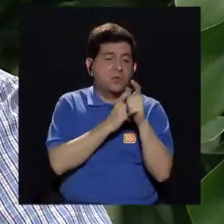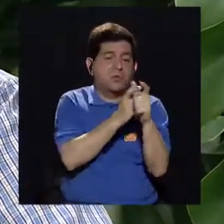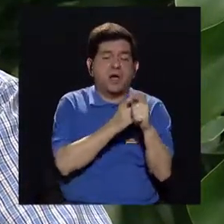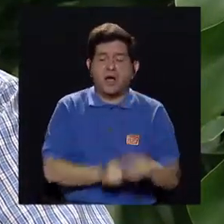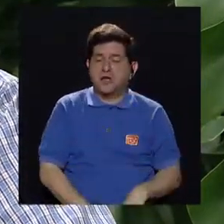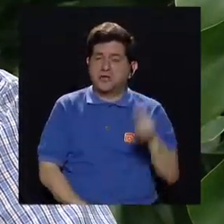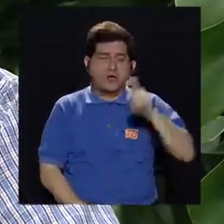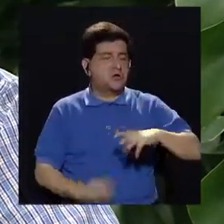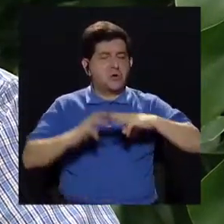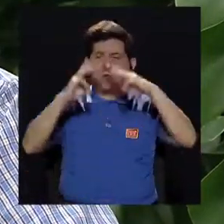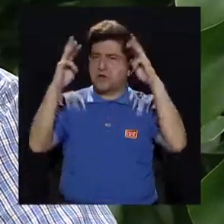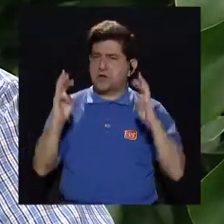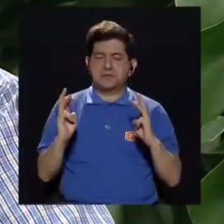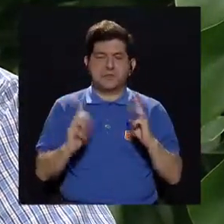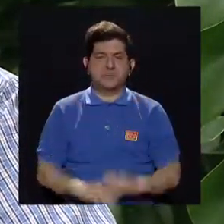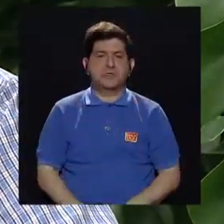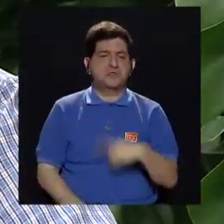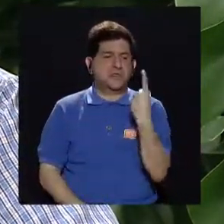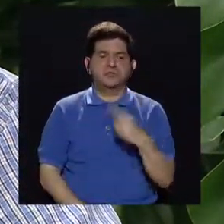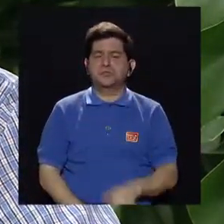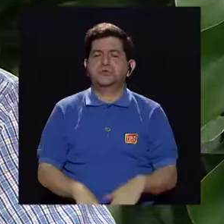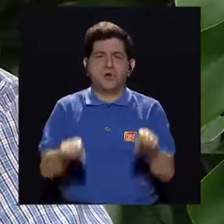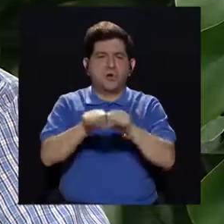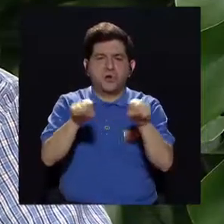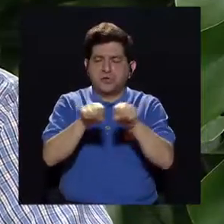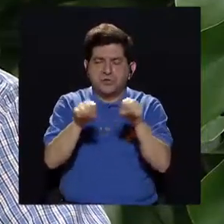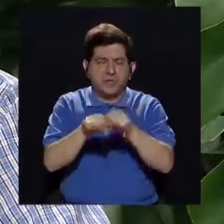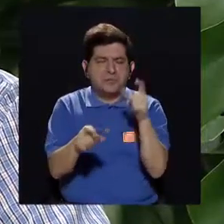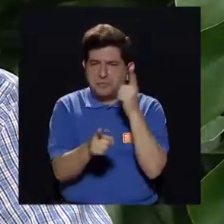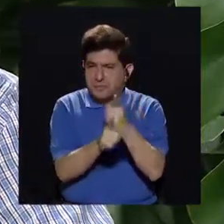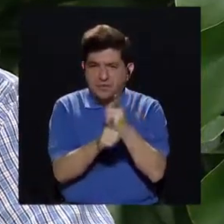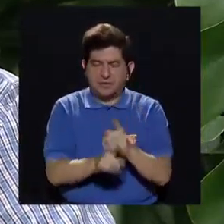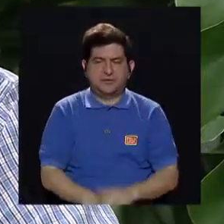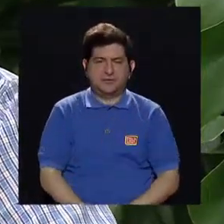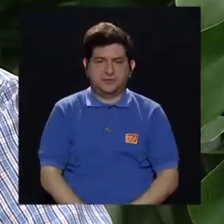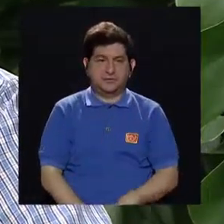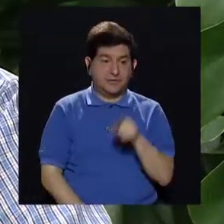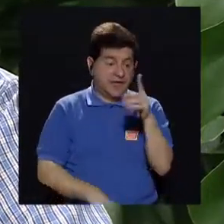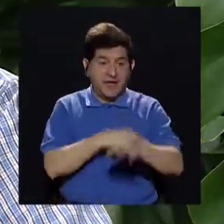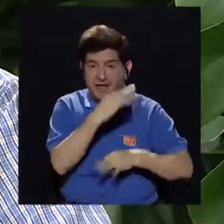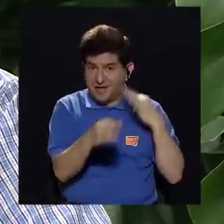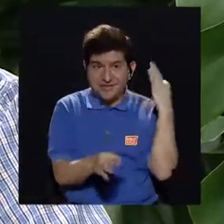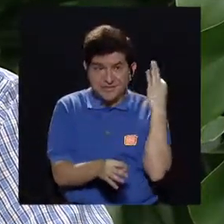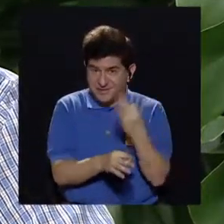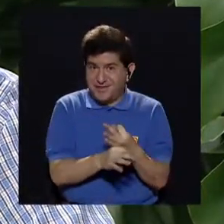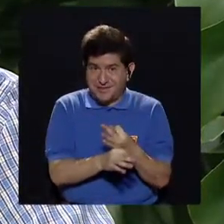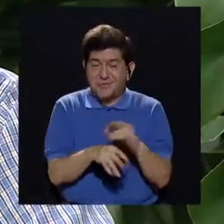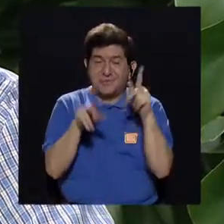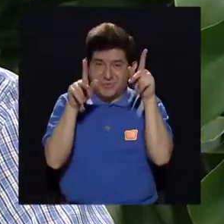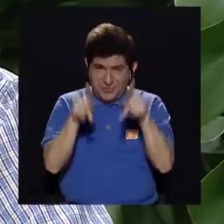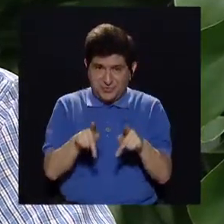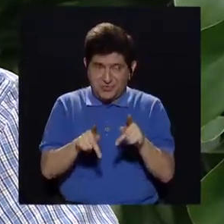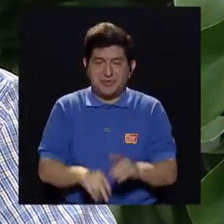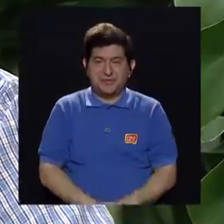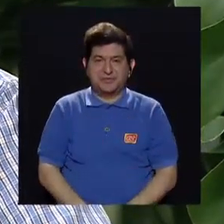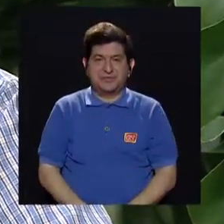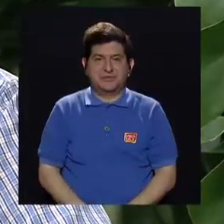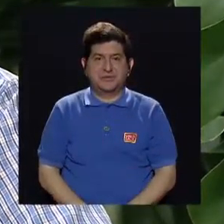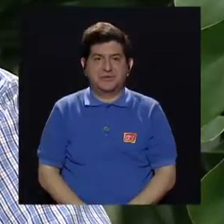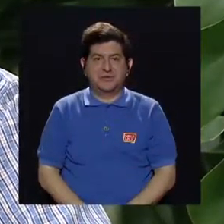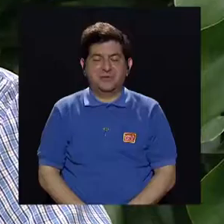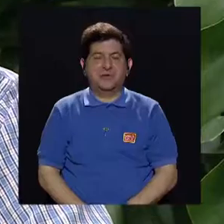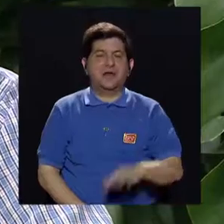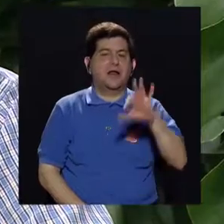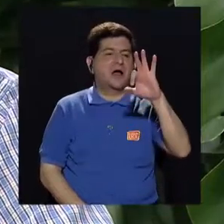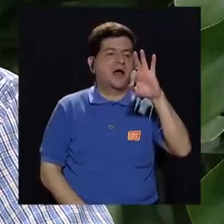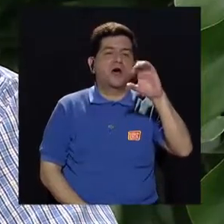por su casa, no ocupa un gimnasio, no ocupa nada más un par de tenis, un poco de implementos. Entonces, digamos, ese tipo de personas o llamadas como